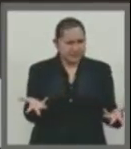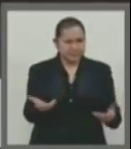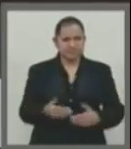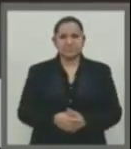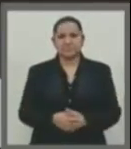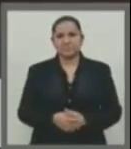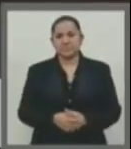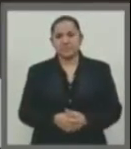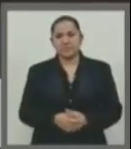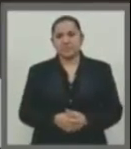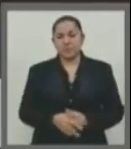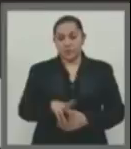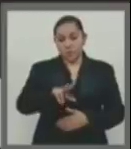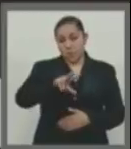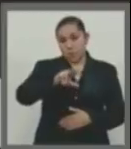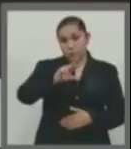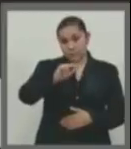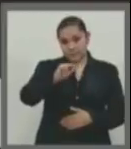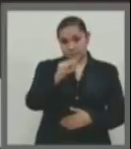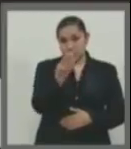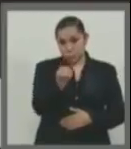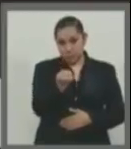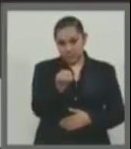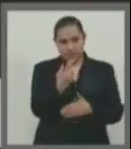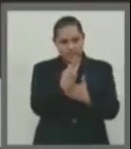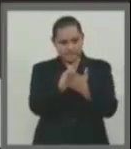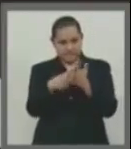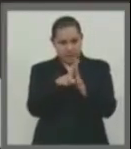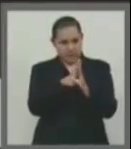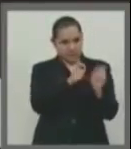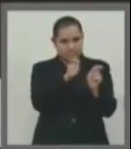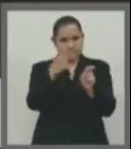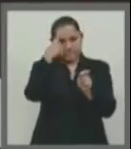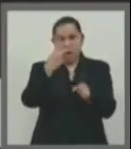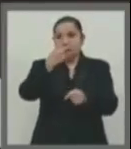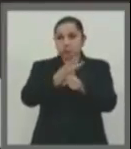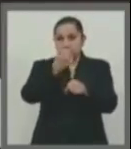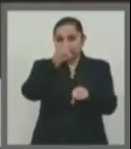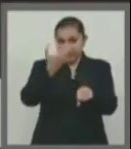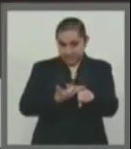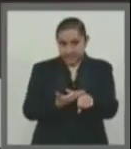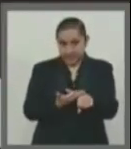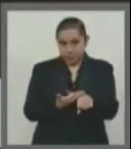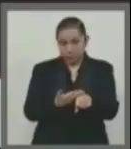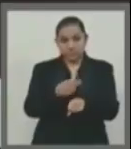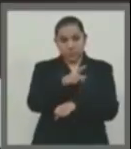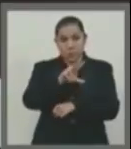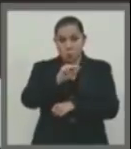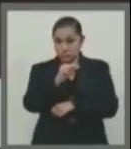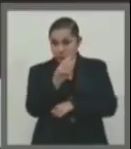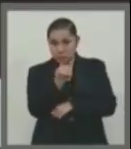De 89 plazas de subsecretario que se tenían, las elevaron